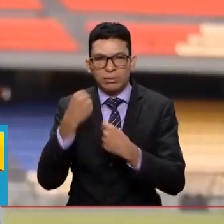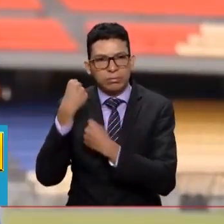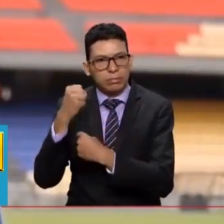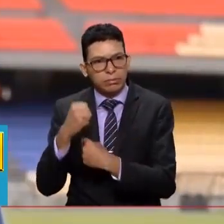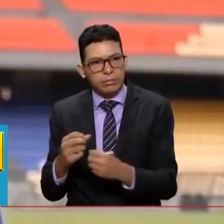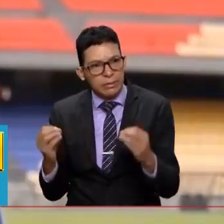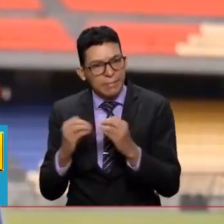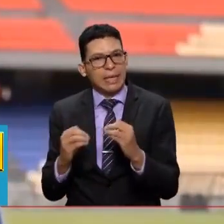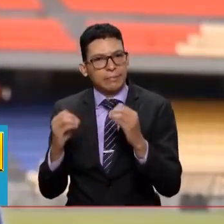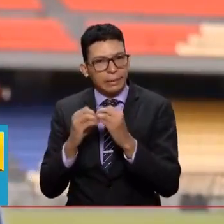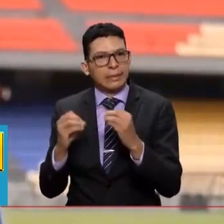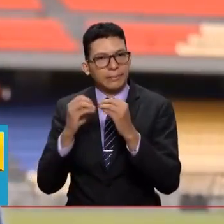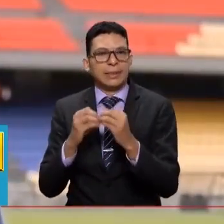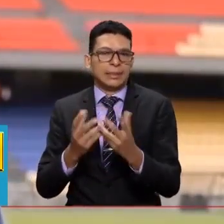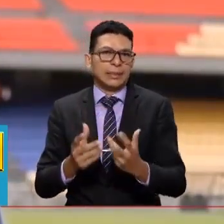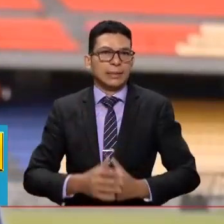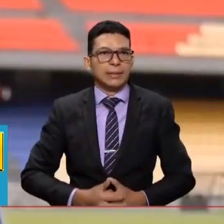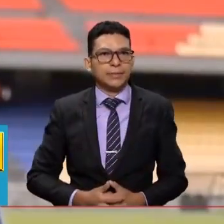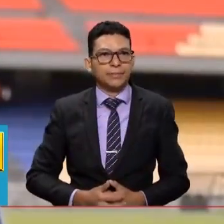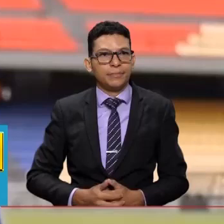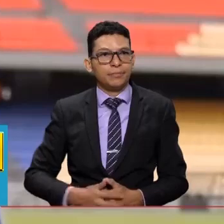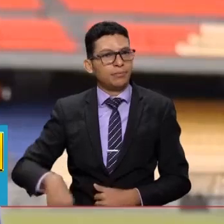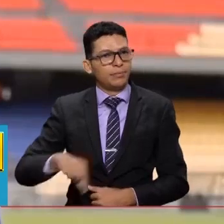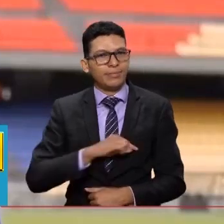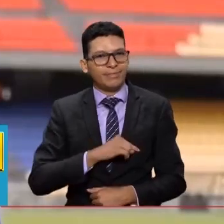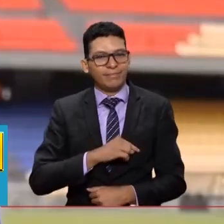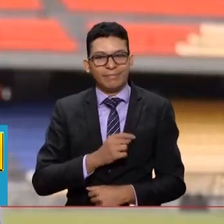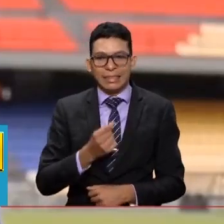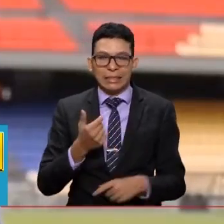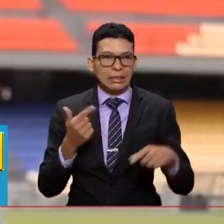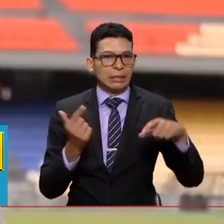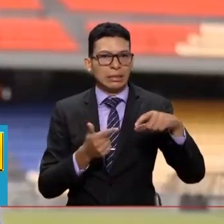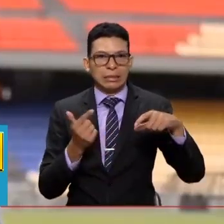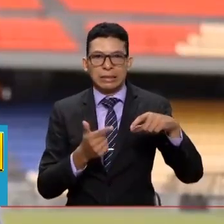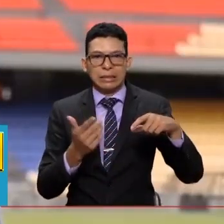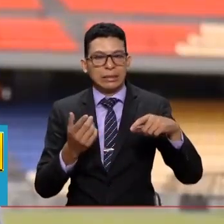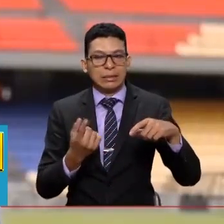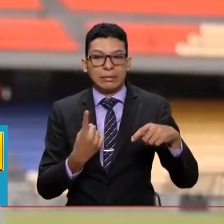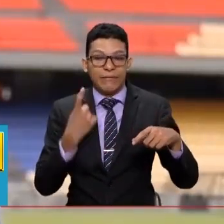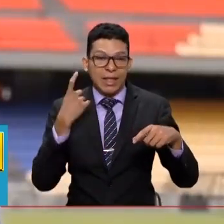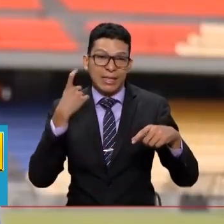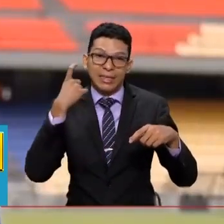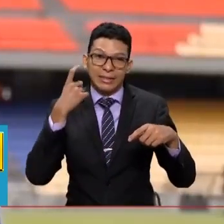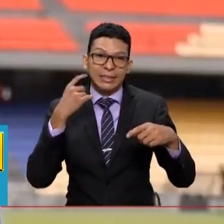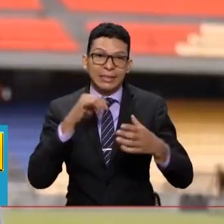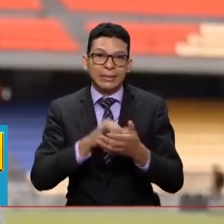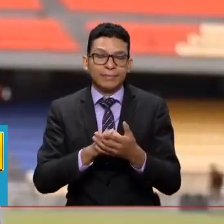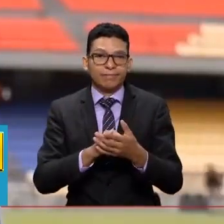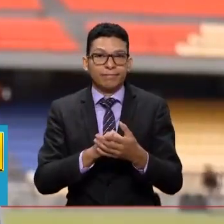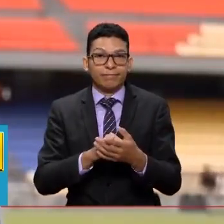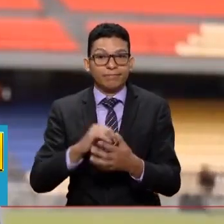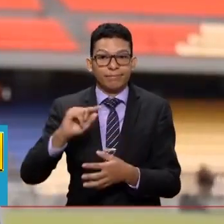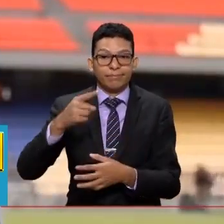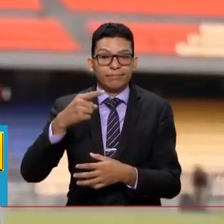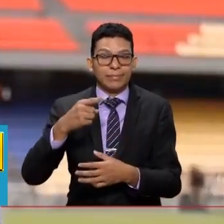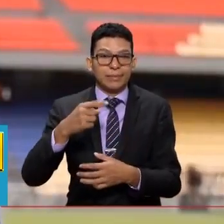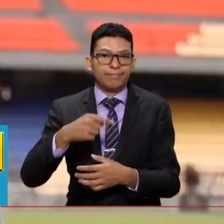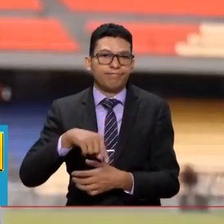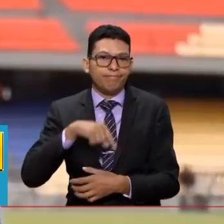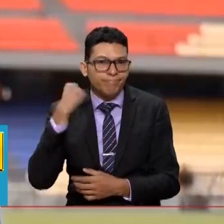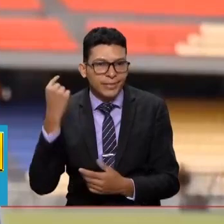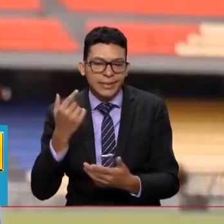seguidas. No habíamos tenido tantas ocasiones de gol en el partido anterior y en la primera nos